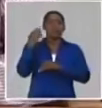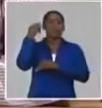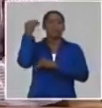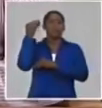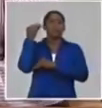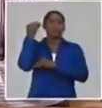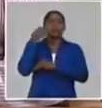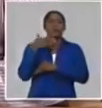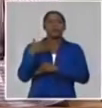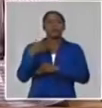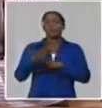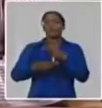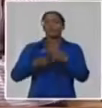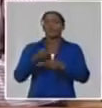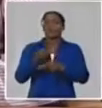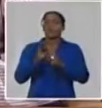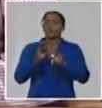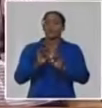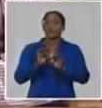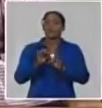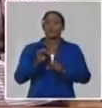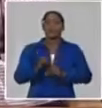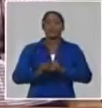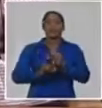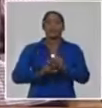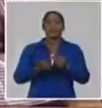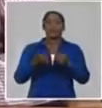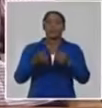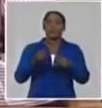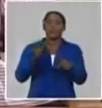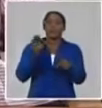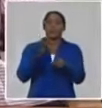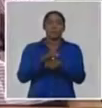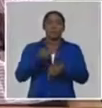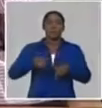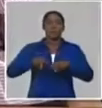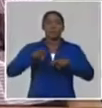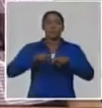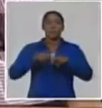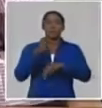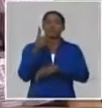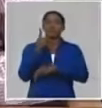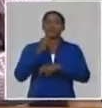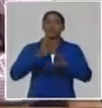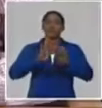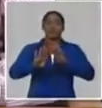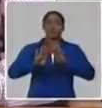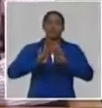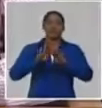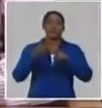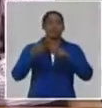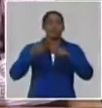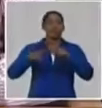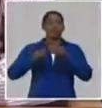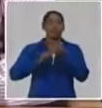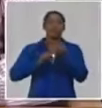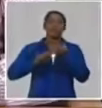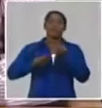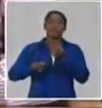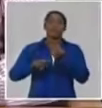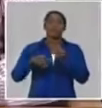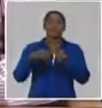hacer los análisis, pero en principio van a ser dos unidades. En las provincias prácticamente están